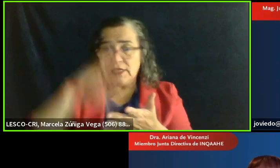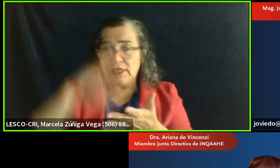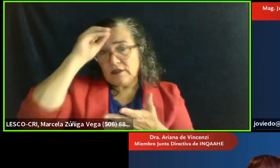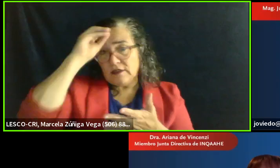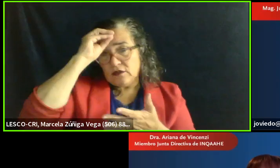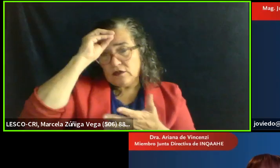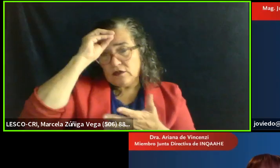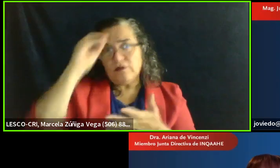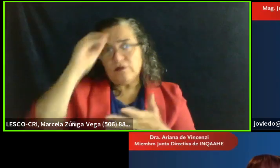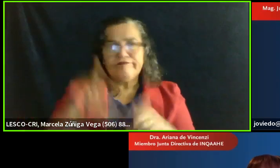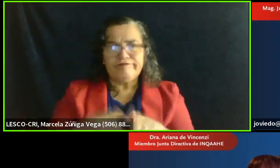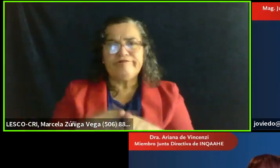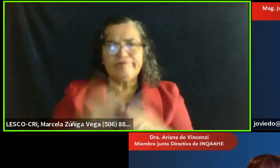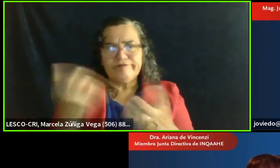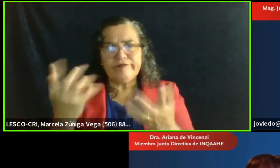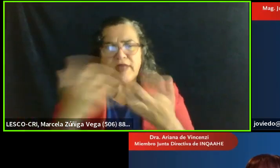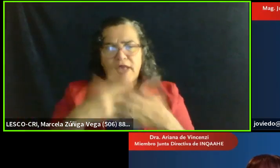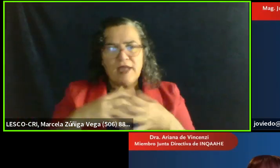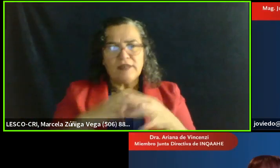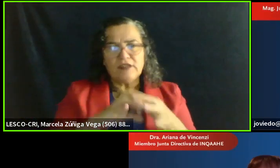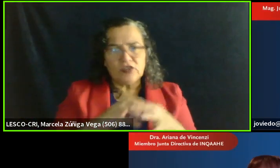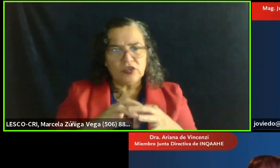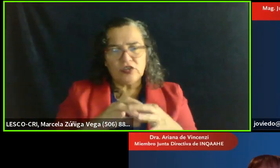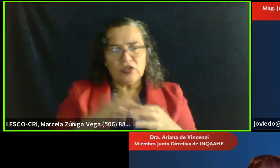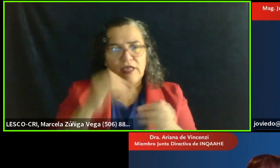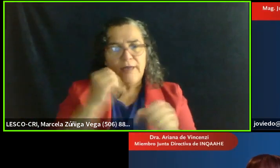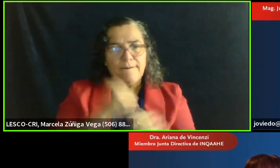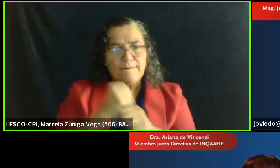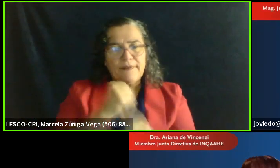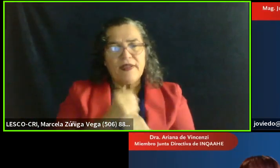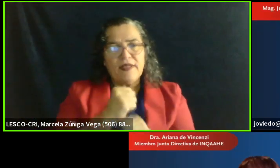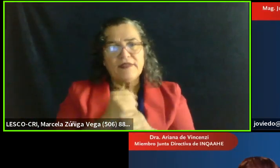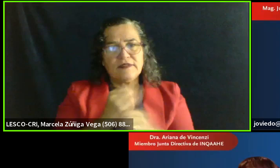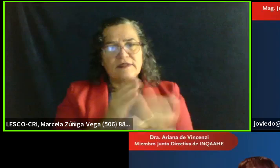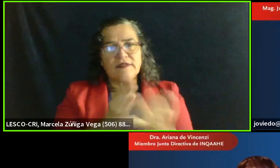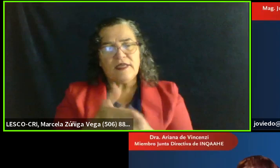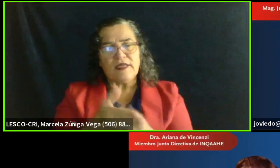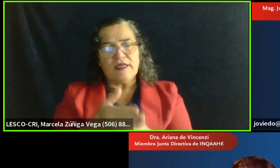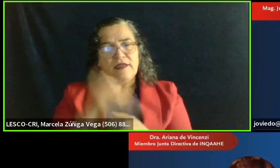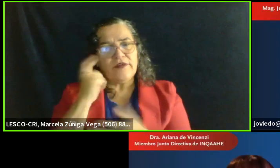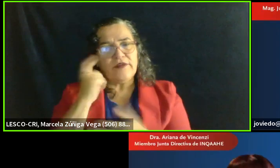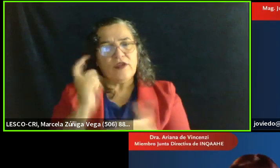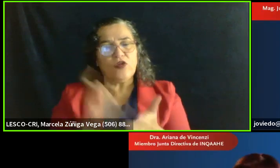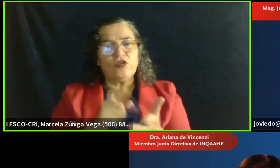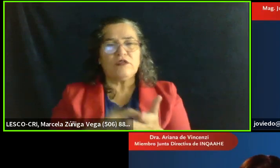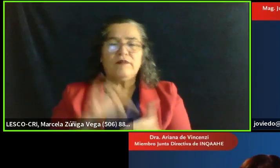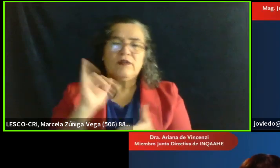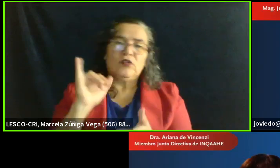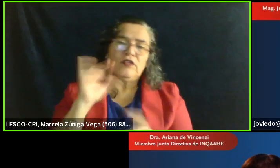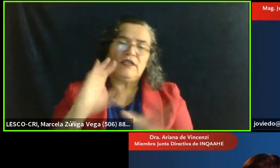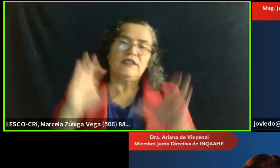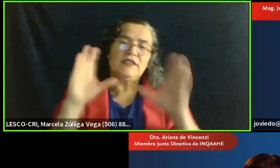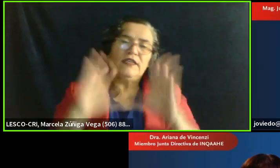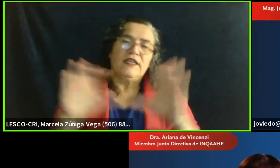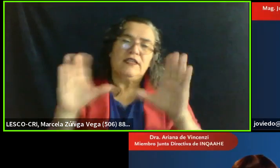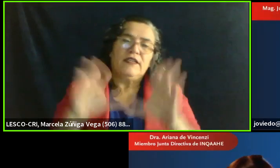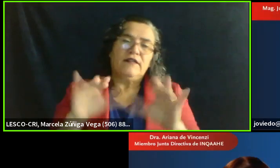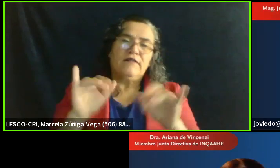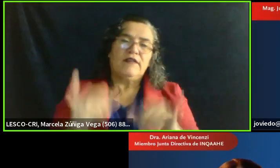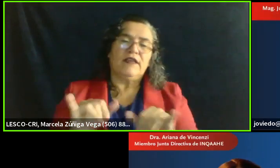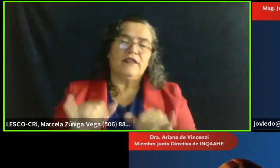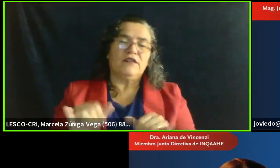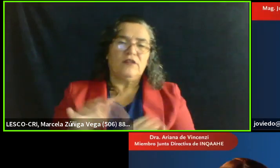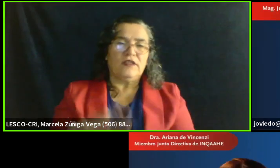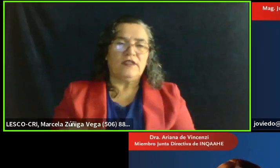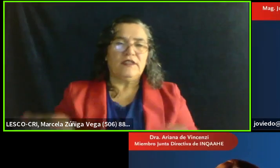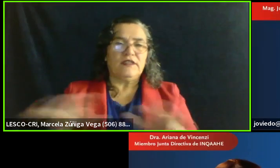en articulación con las empresas a través del reconocimiento de certificaciones emitidas en ámbitos laborales